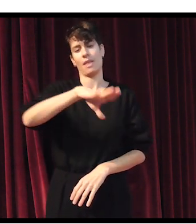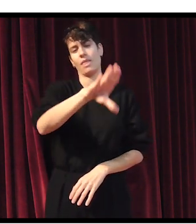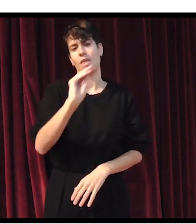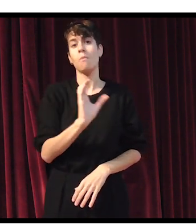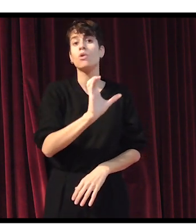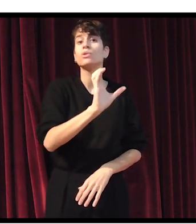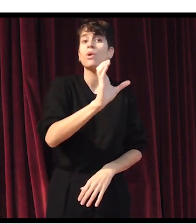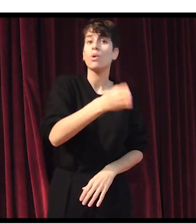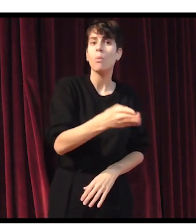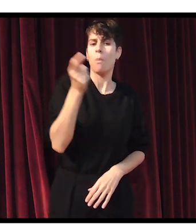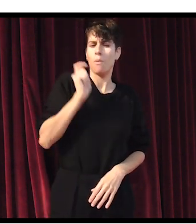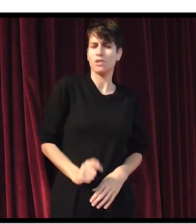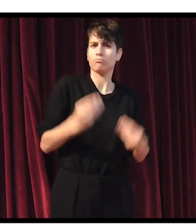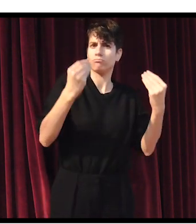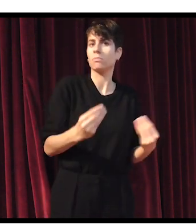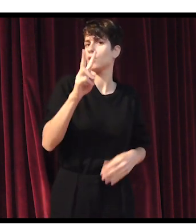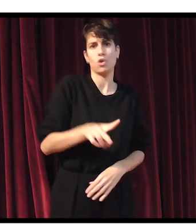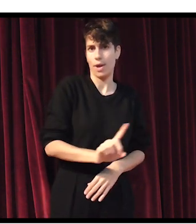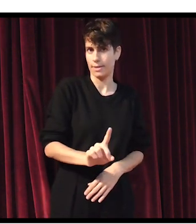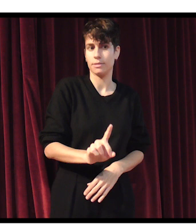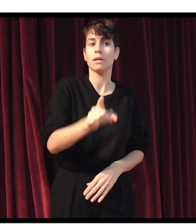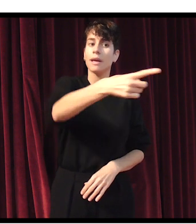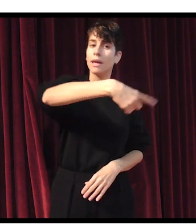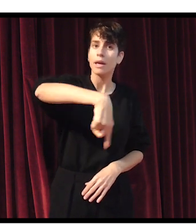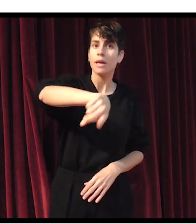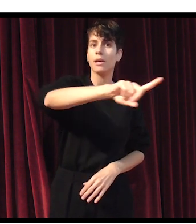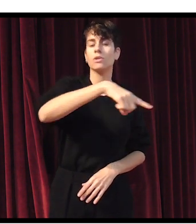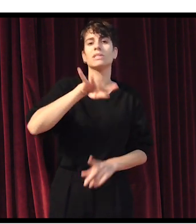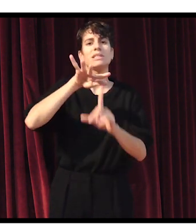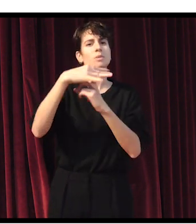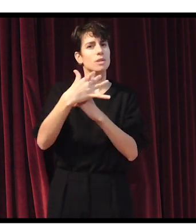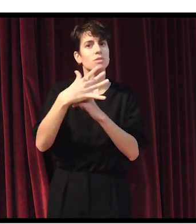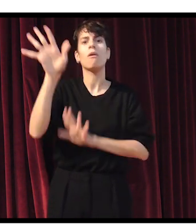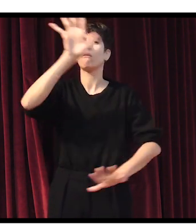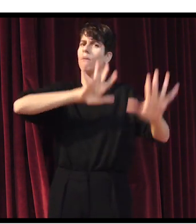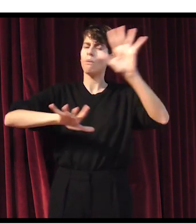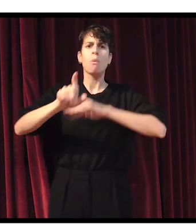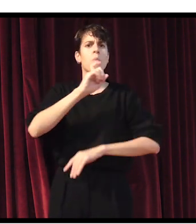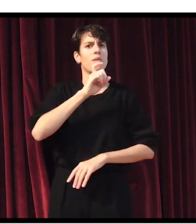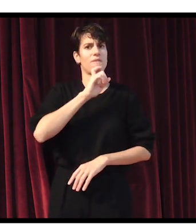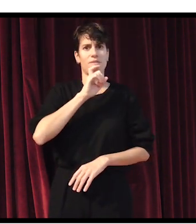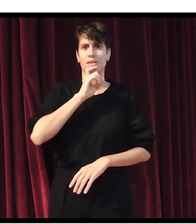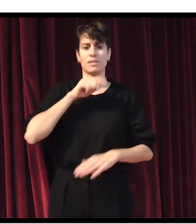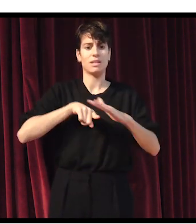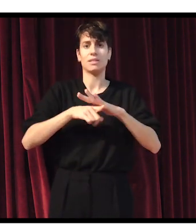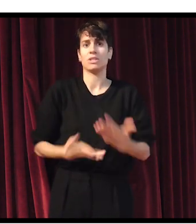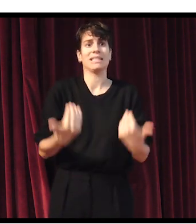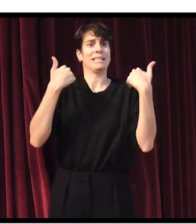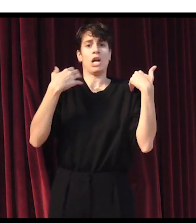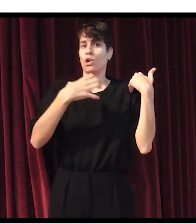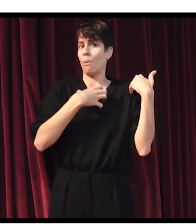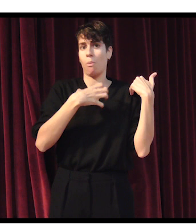aficionados el poder gestionar todas estas situaciones tan complejas y que en la gran mayoría de los casos hacen lo